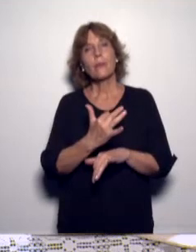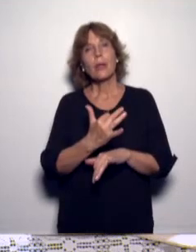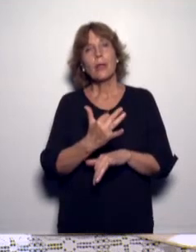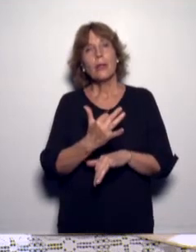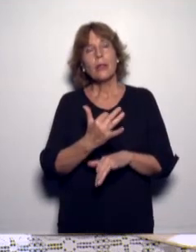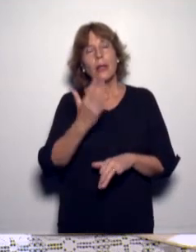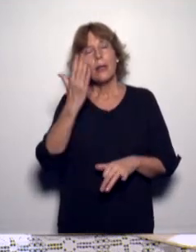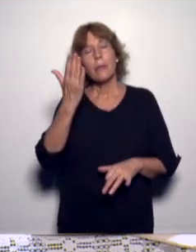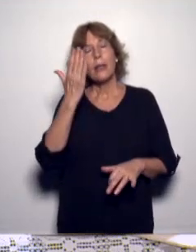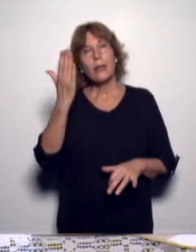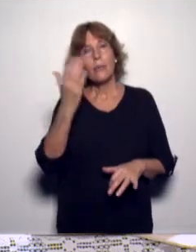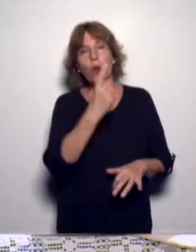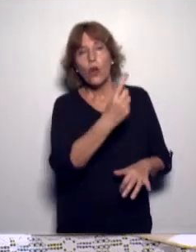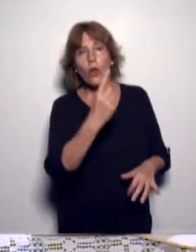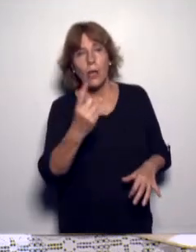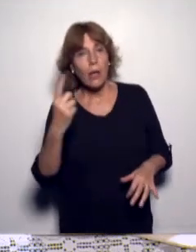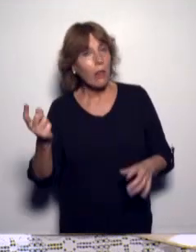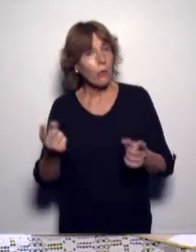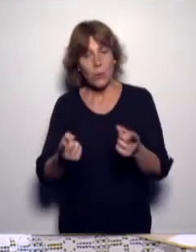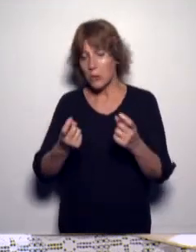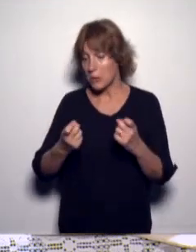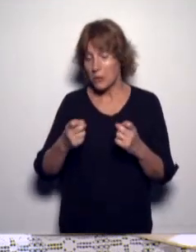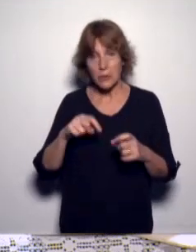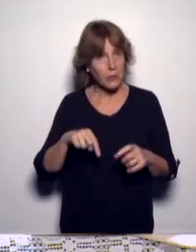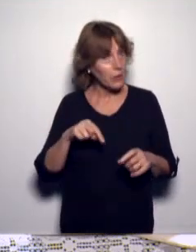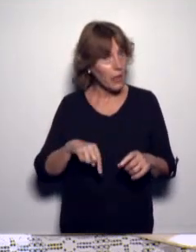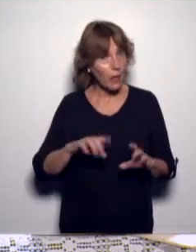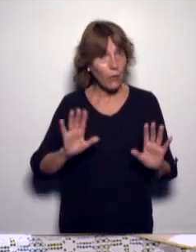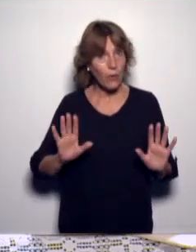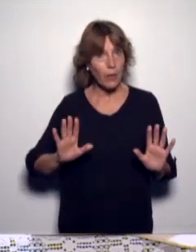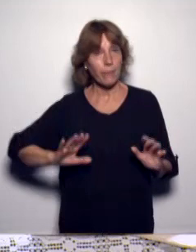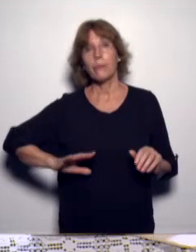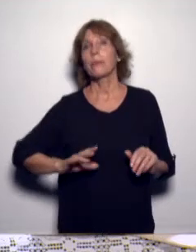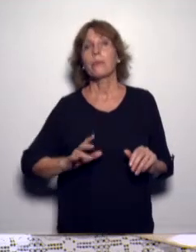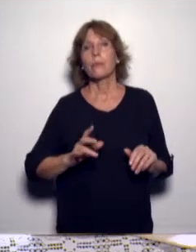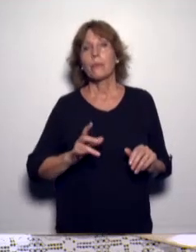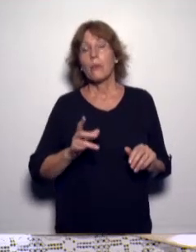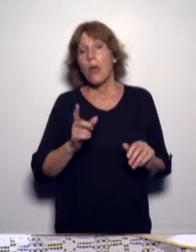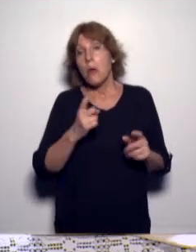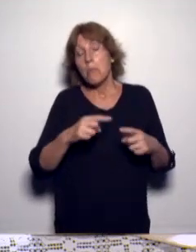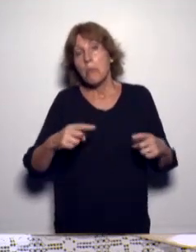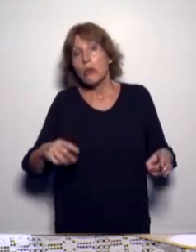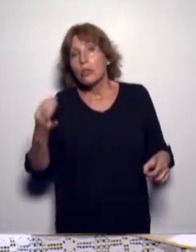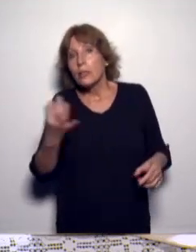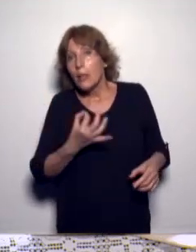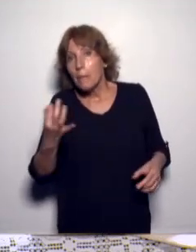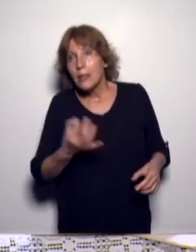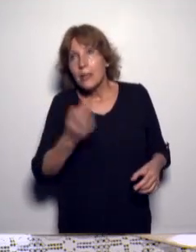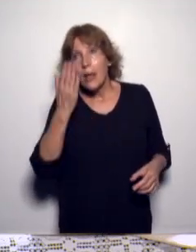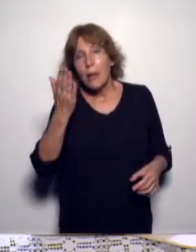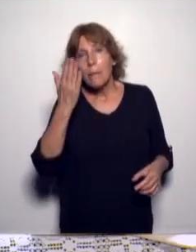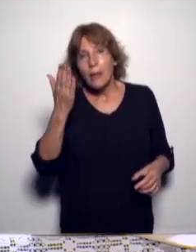gracia, la intención que esté necesitando en este momento. A lo mejor alguna gracia especial, pedírsela a San